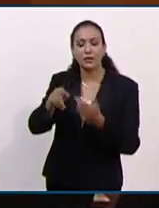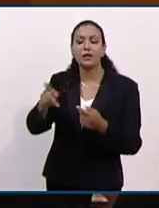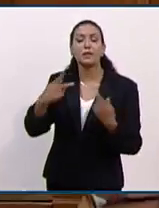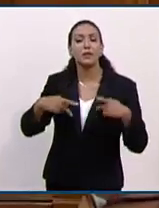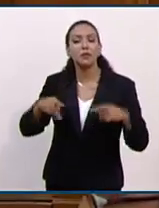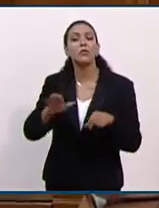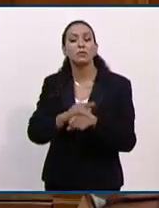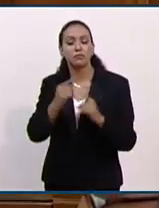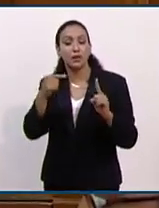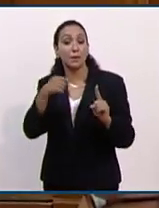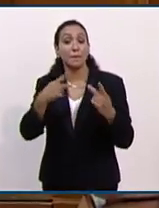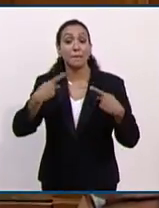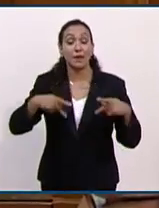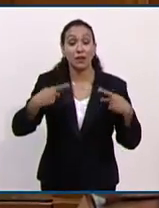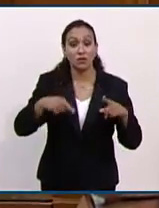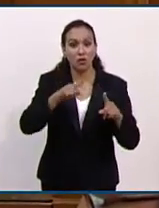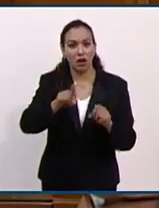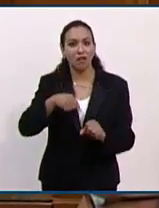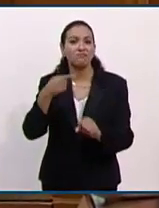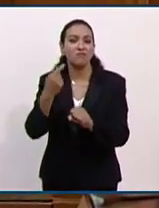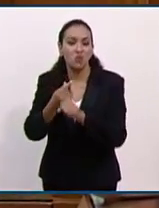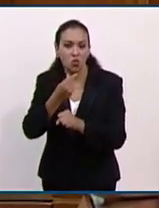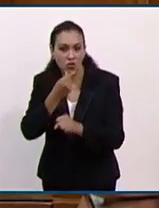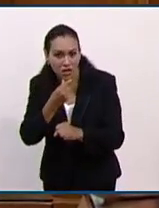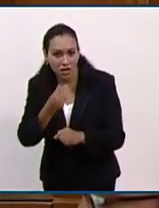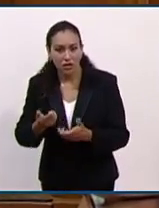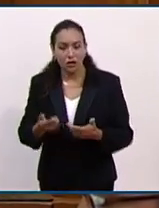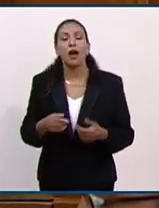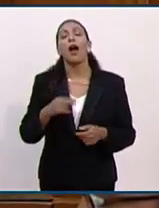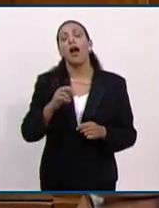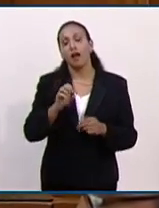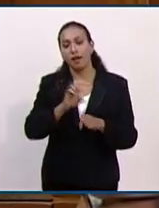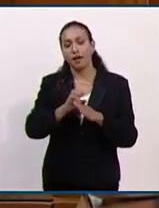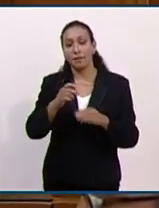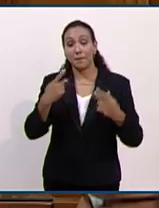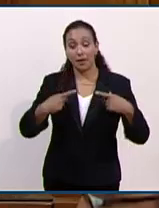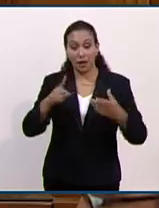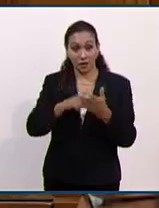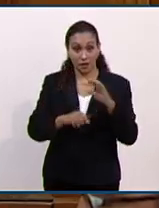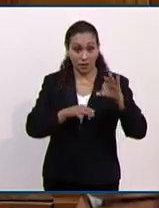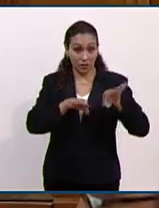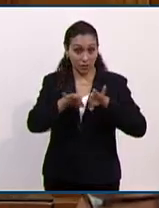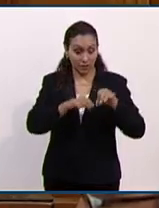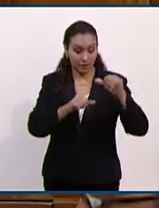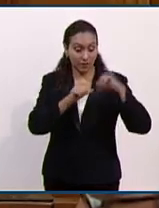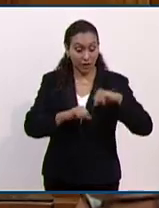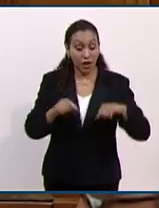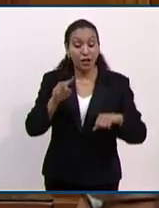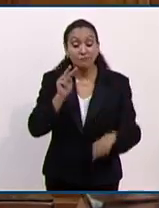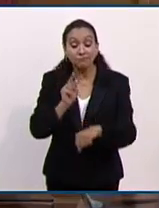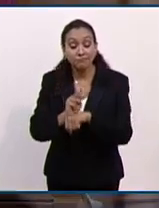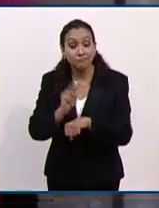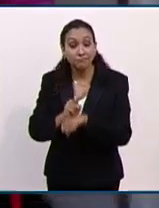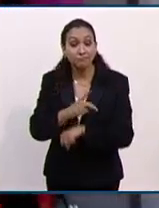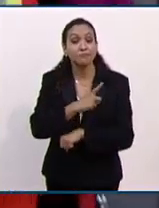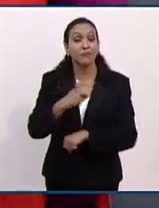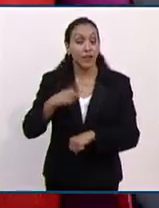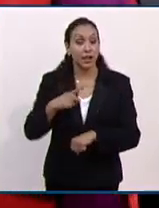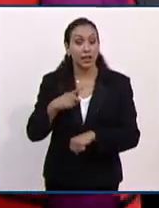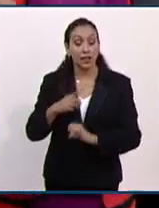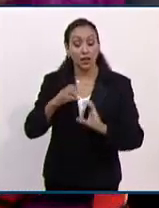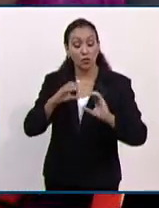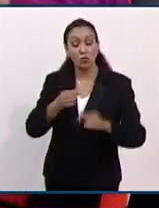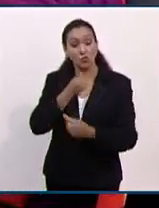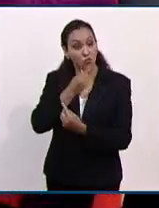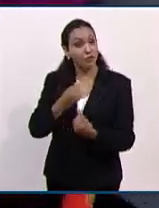en contra de niñas, niños y adolescentes, la autoridad laboral deberá atender el interés superior de la